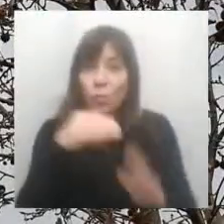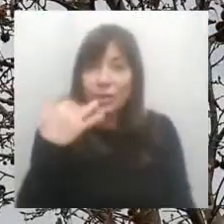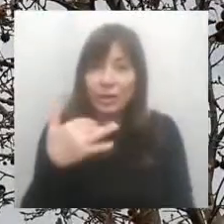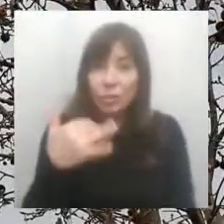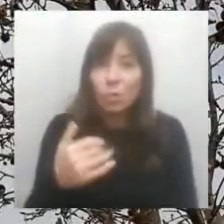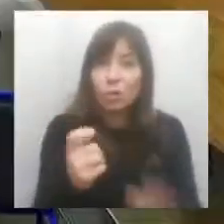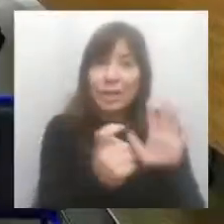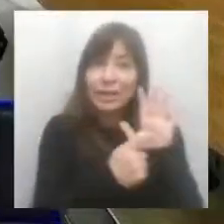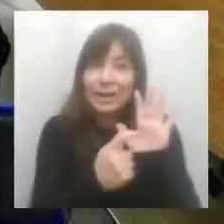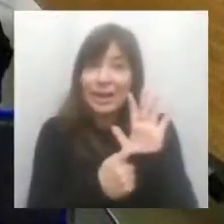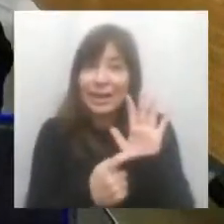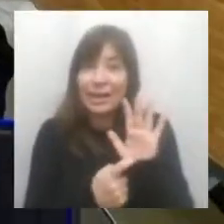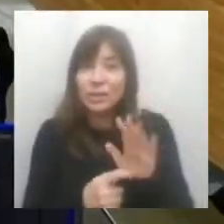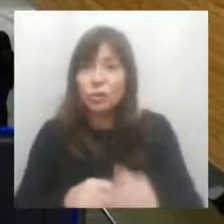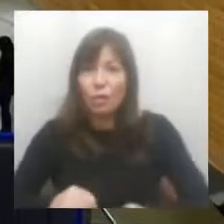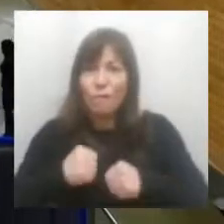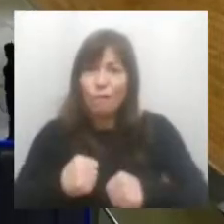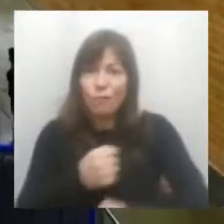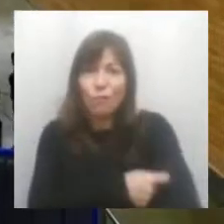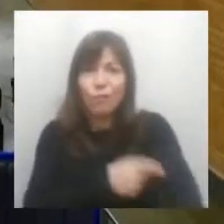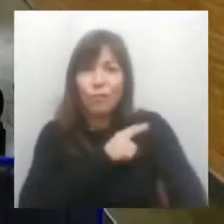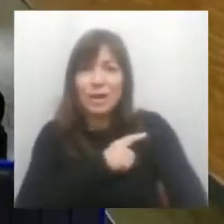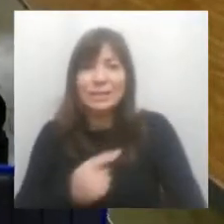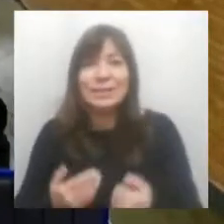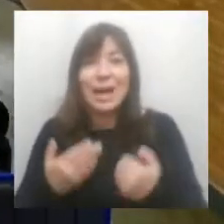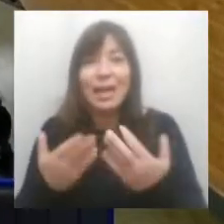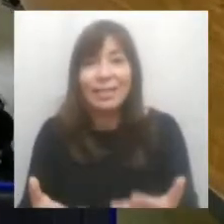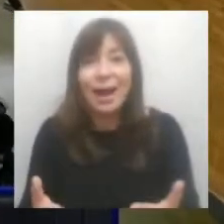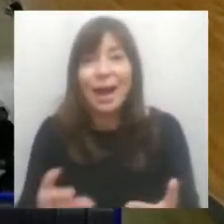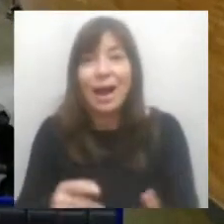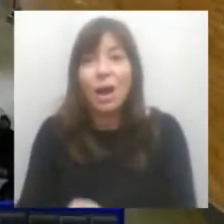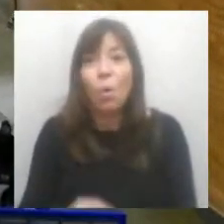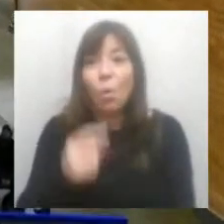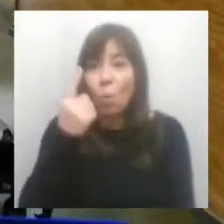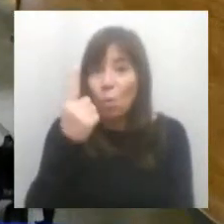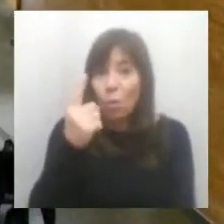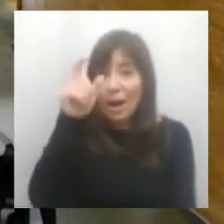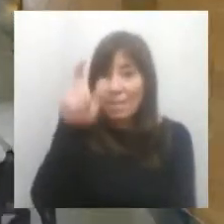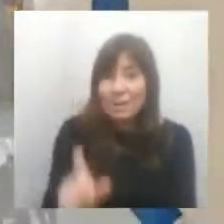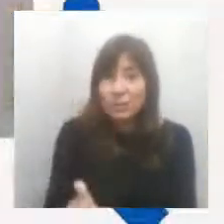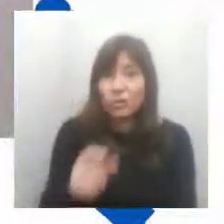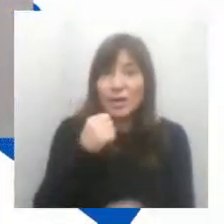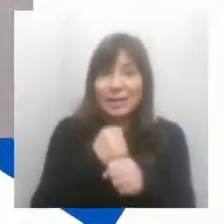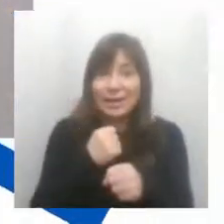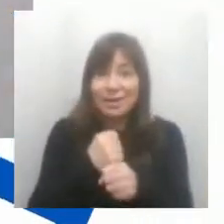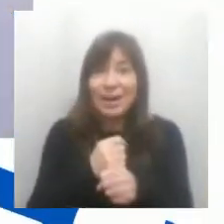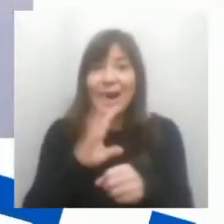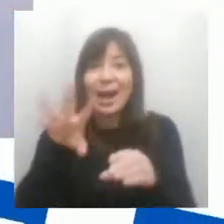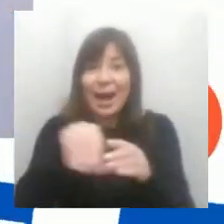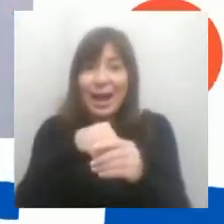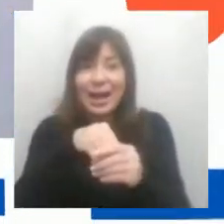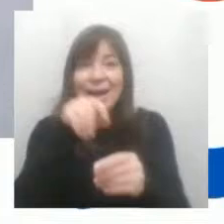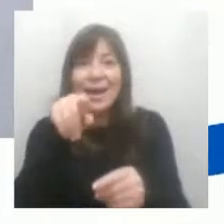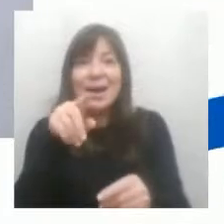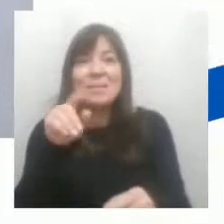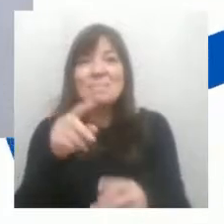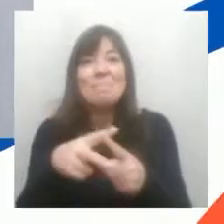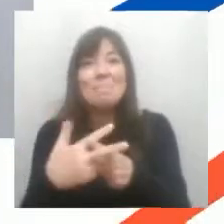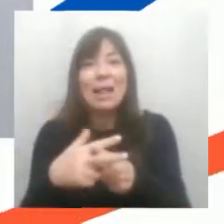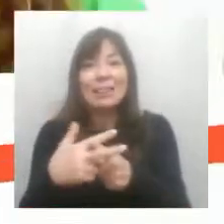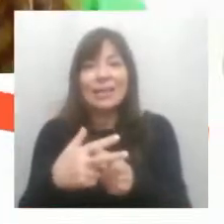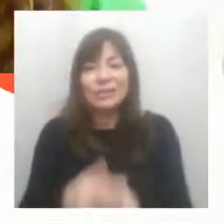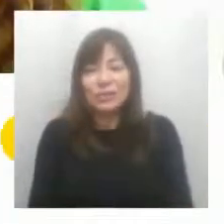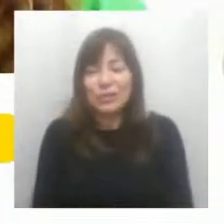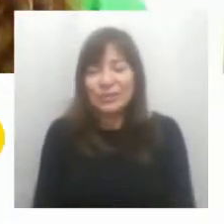registro que le da fuerza a esto, que es el relato de una de las personas que trabaja ahí en el área de mantención, ¿ya? Te quiero comentar